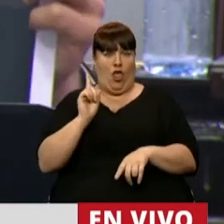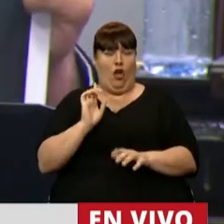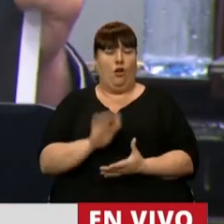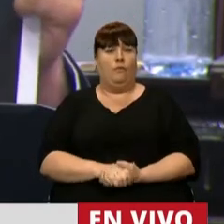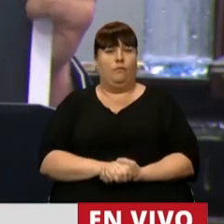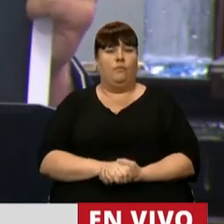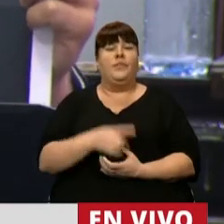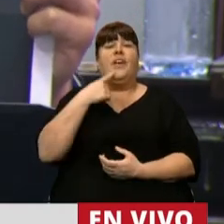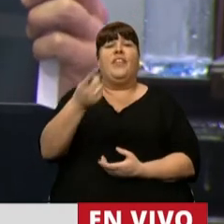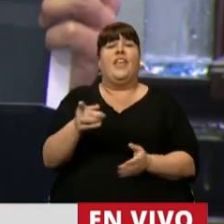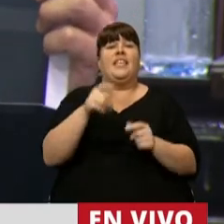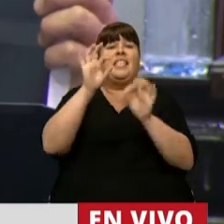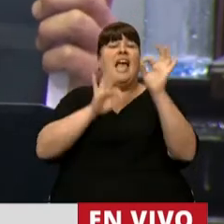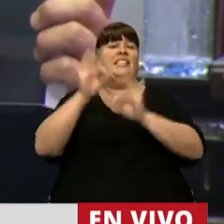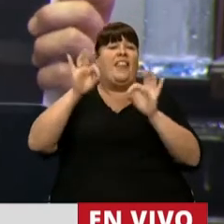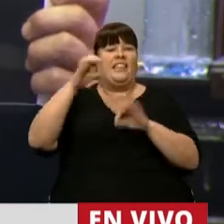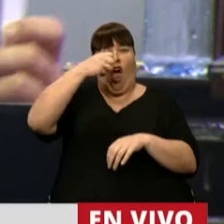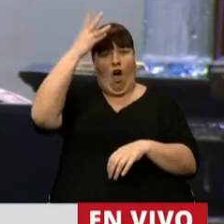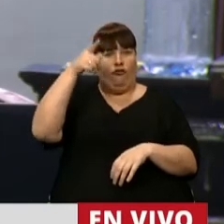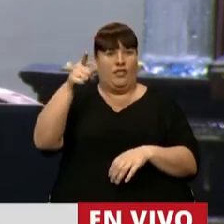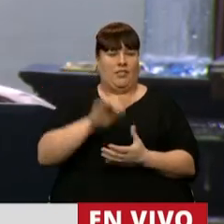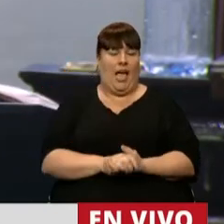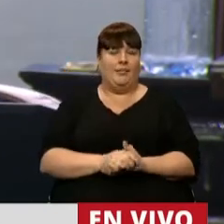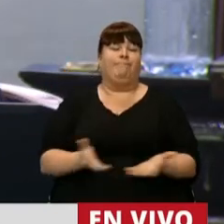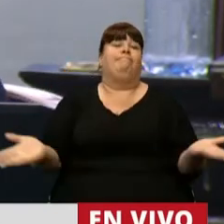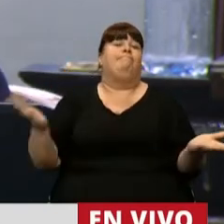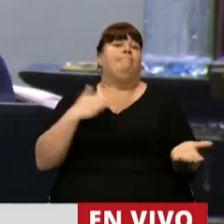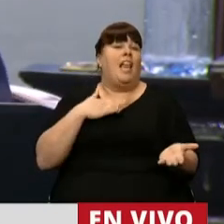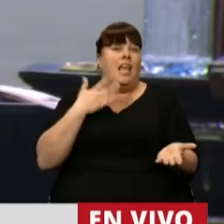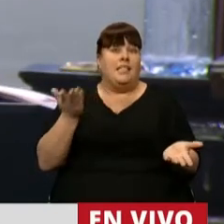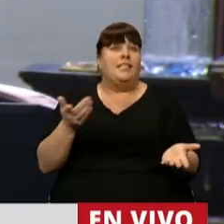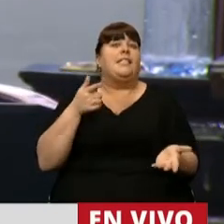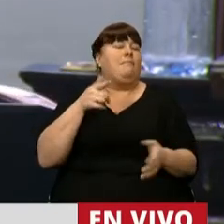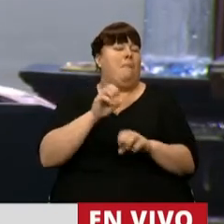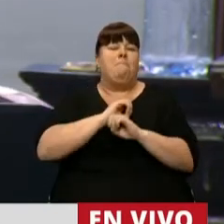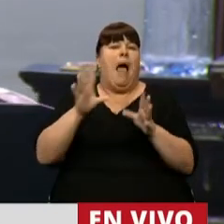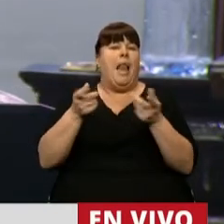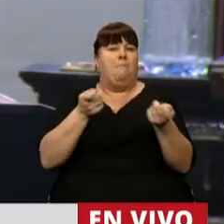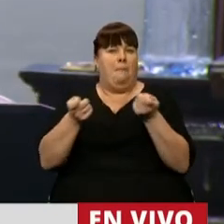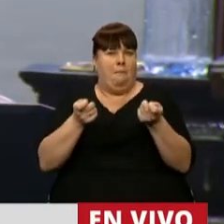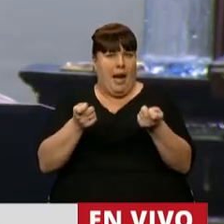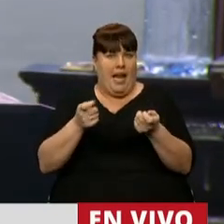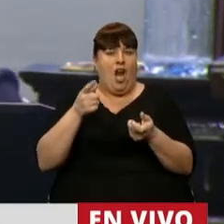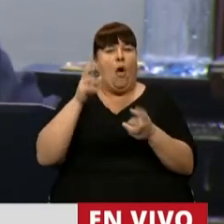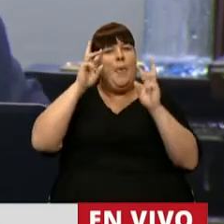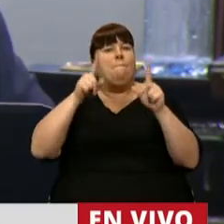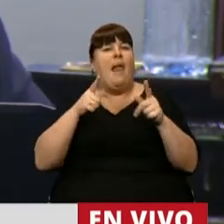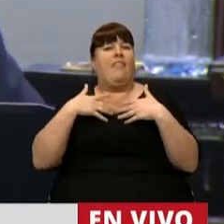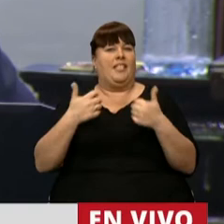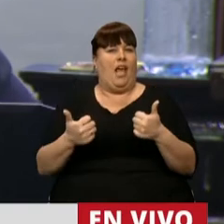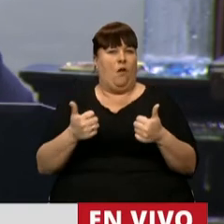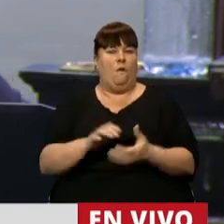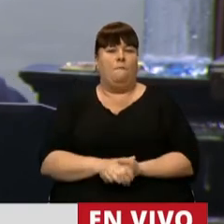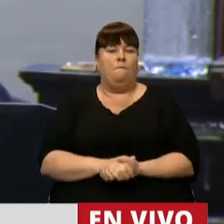presidenta, lo dicen estas estadísticas oficiales. Lamentablemente hubo un pésimo manejo de la estrategia